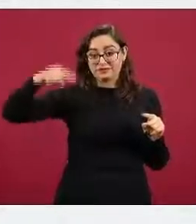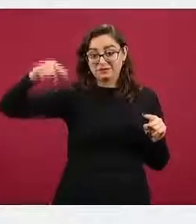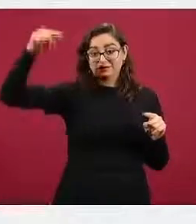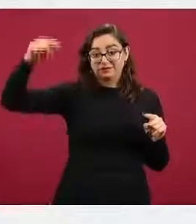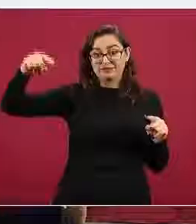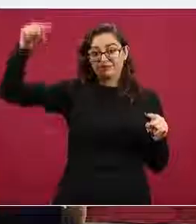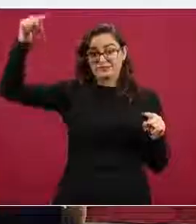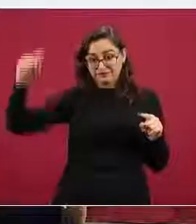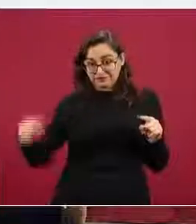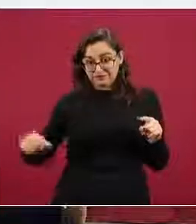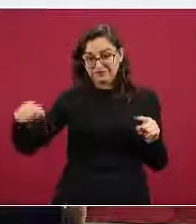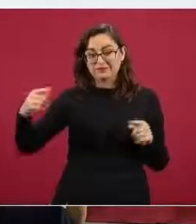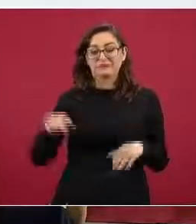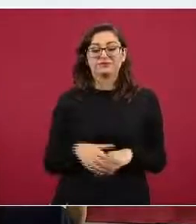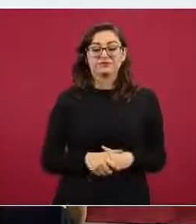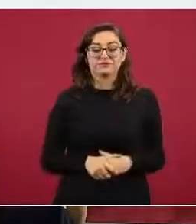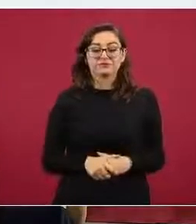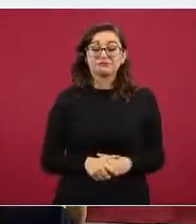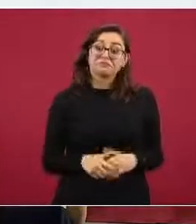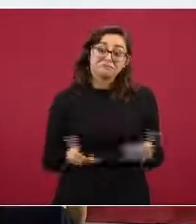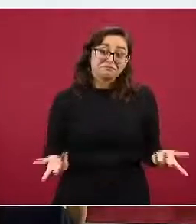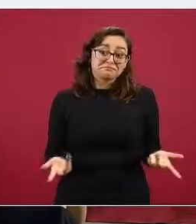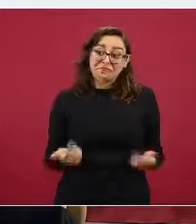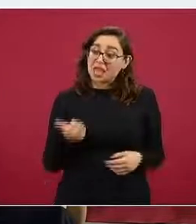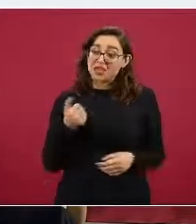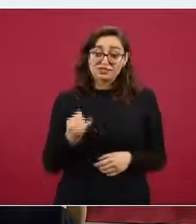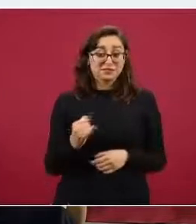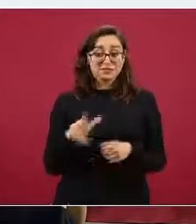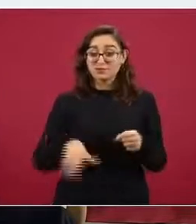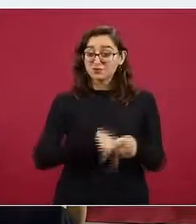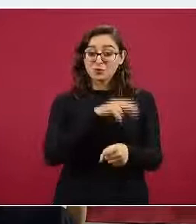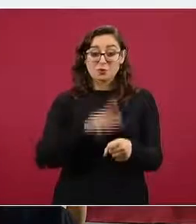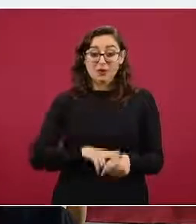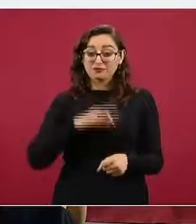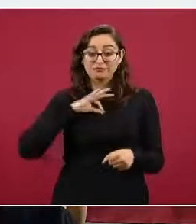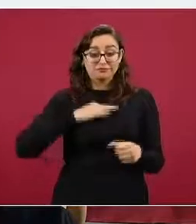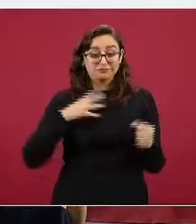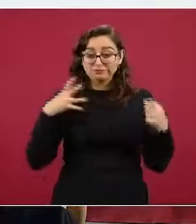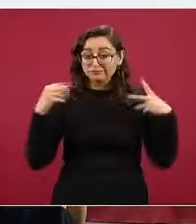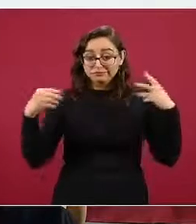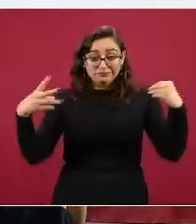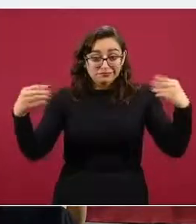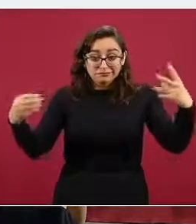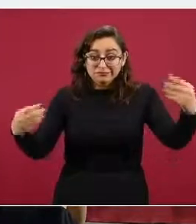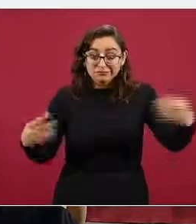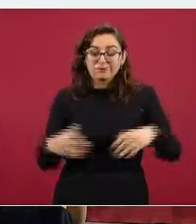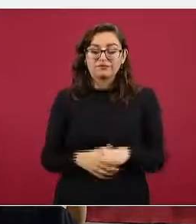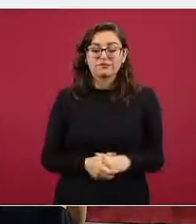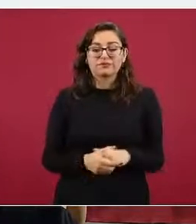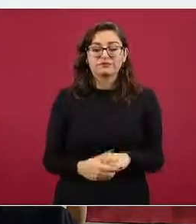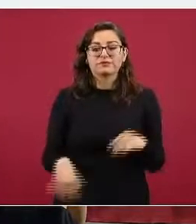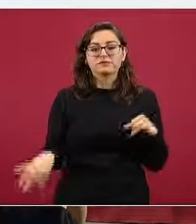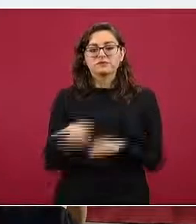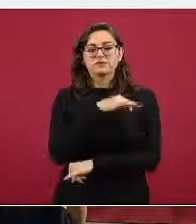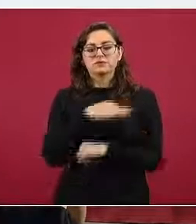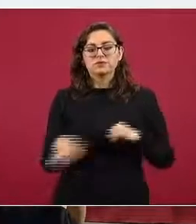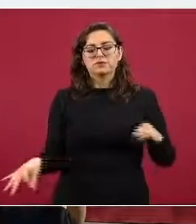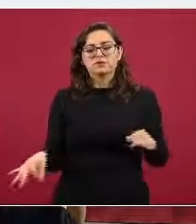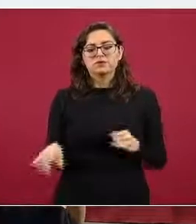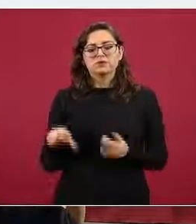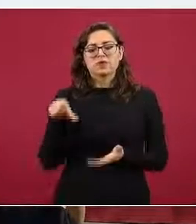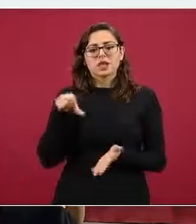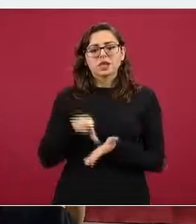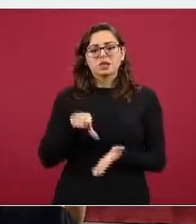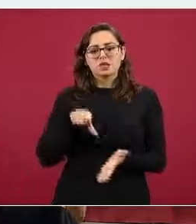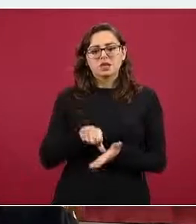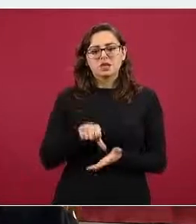pico. Así se comportan las epidemias. La siguiente. Y la última es Irán.